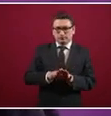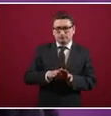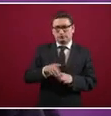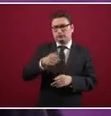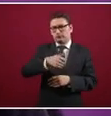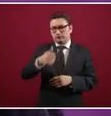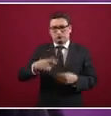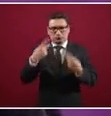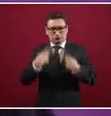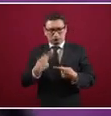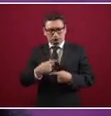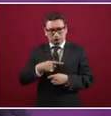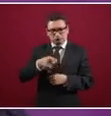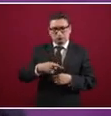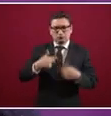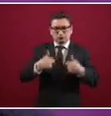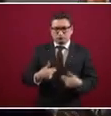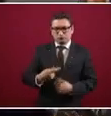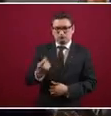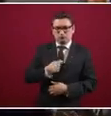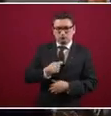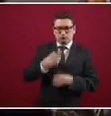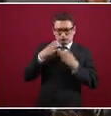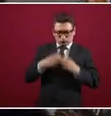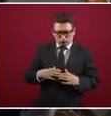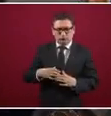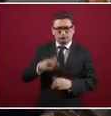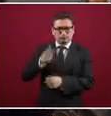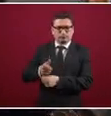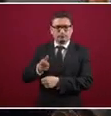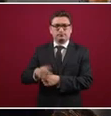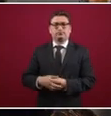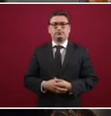humana o forense la siguiente por favor